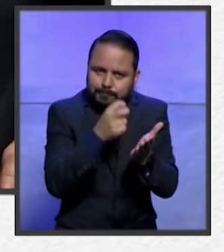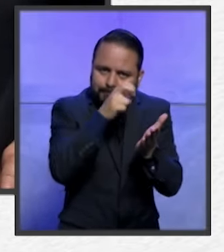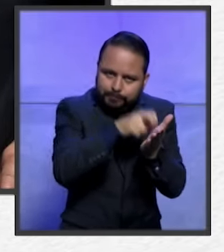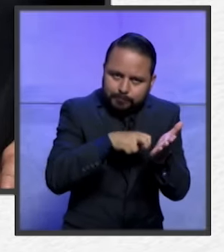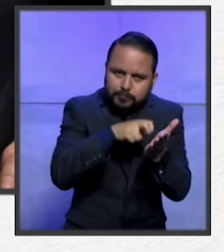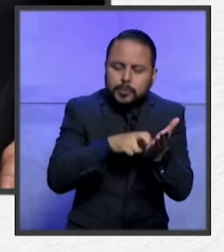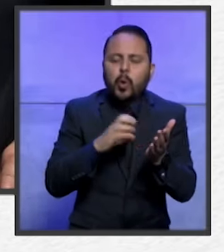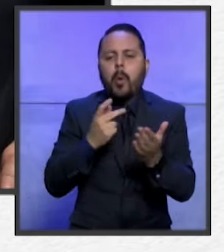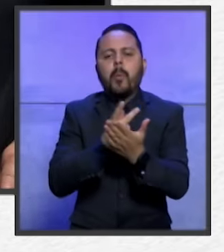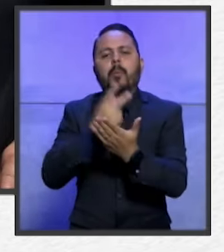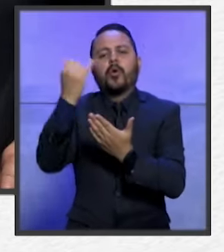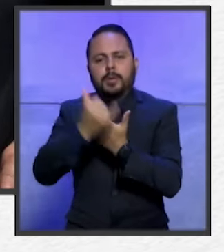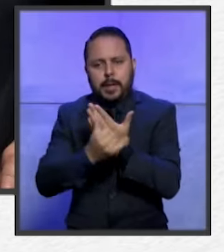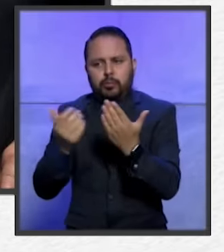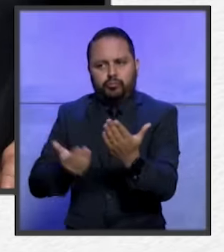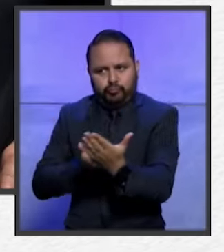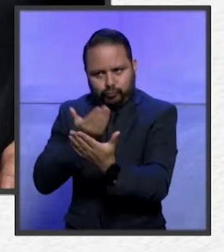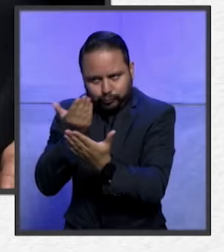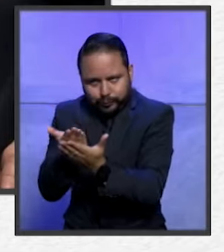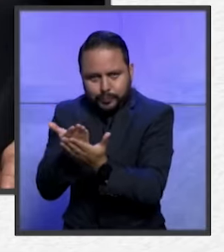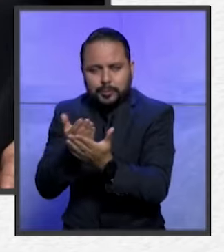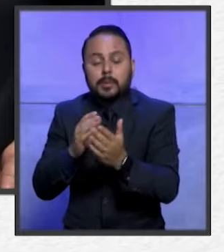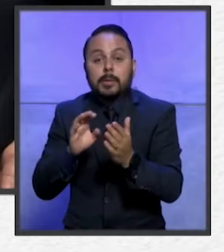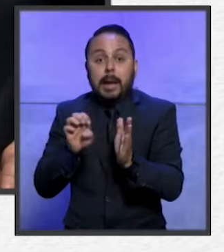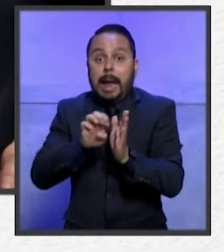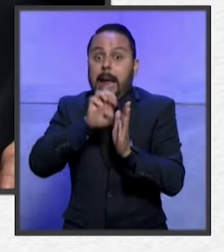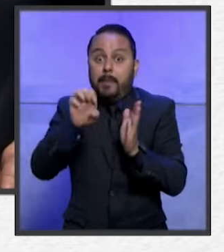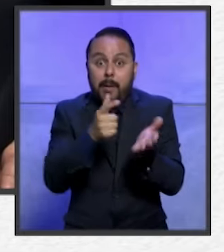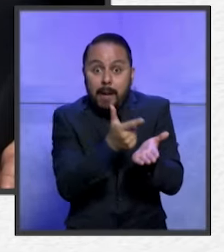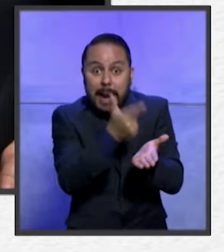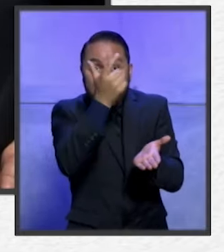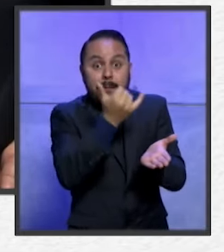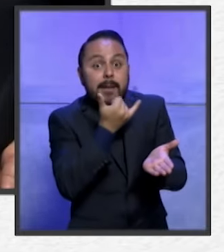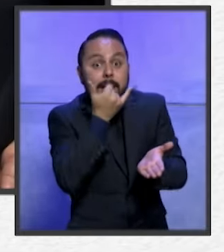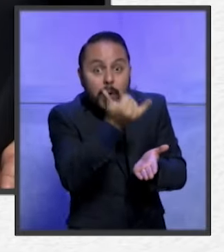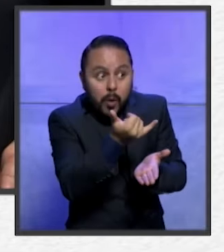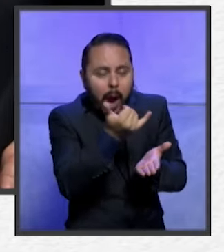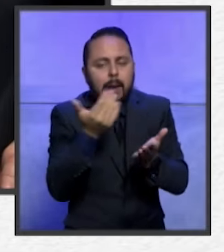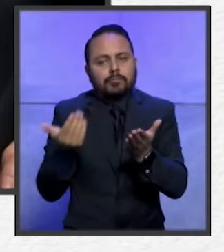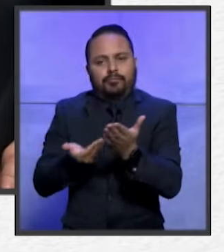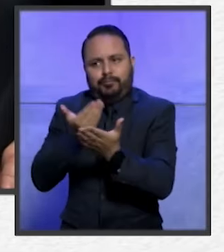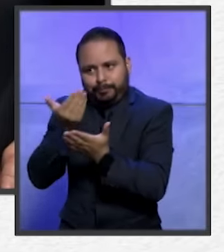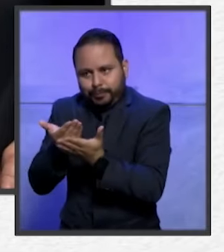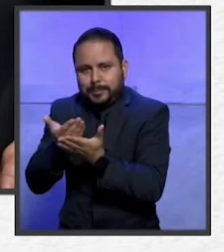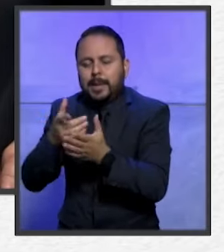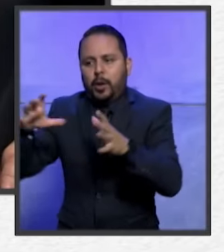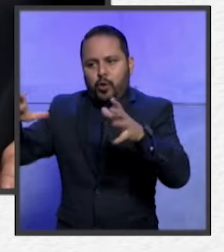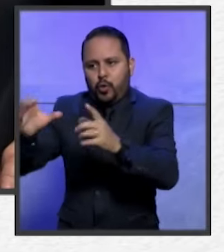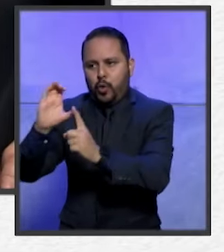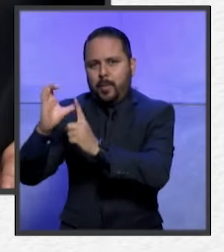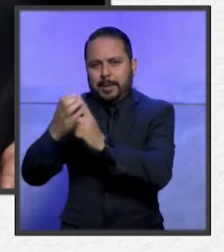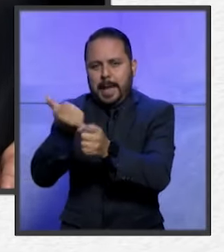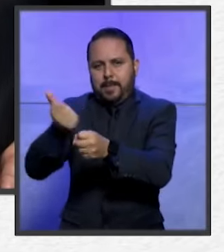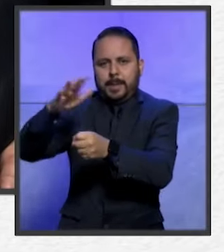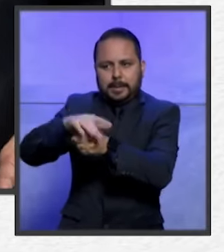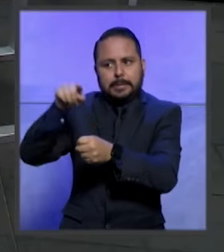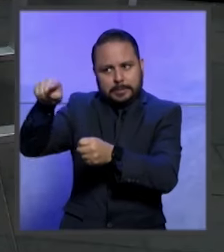eh eh proyectos en las resoluciones cuando son faltas graves para que los pueda resolver la comisión de